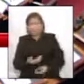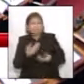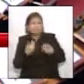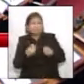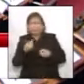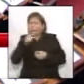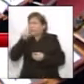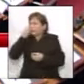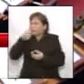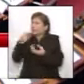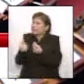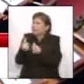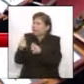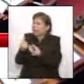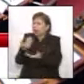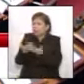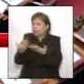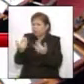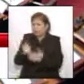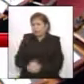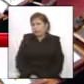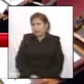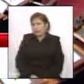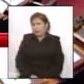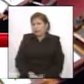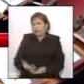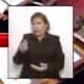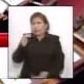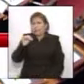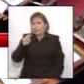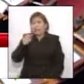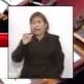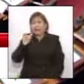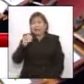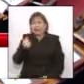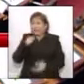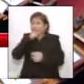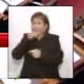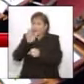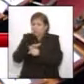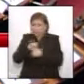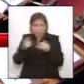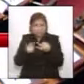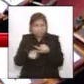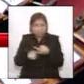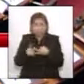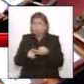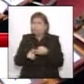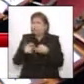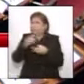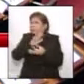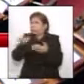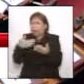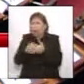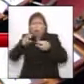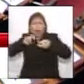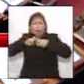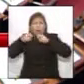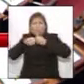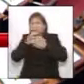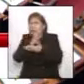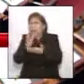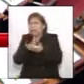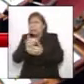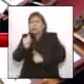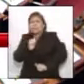ejemplo, de Emilia, alguien que conoce a otra. María Aguirre también ha comprometido. Mira, ella tiene todo un problema